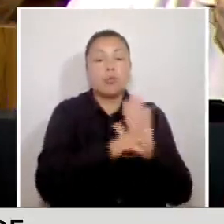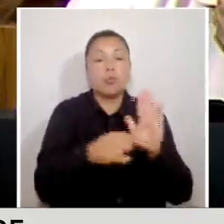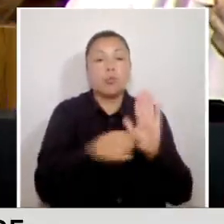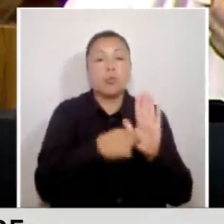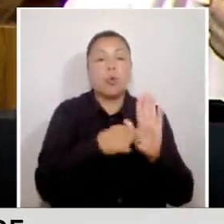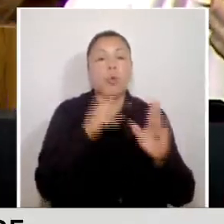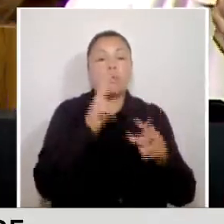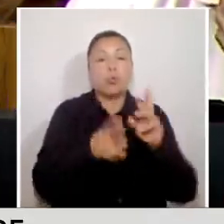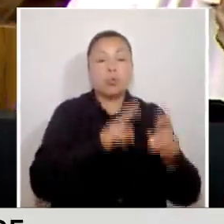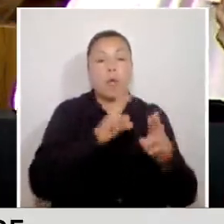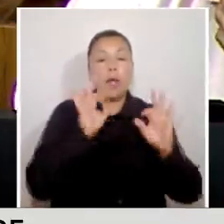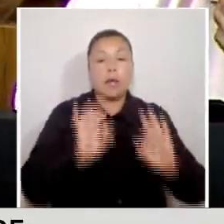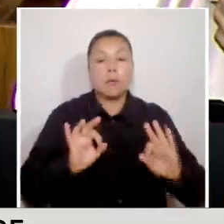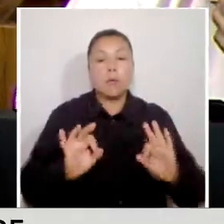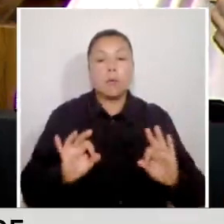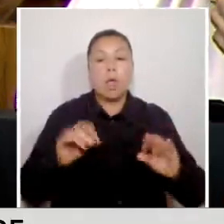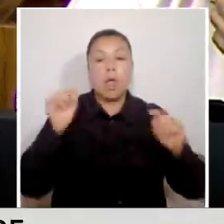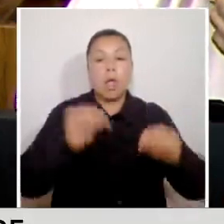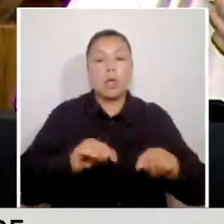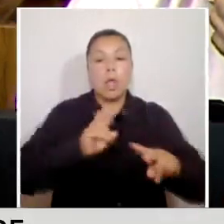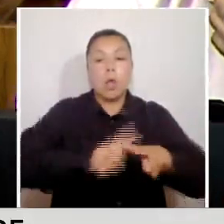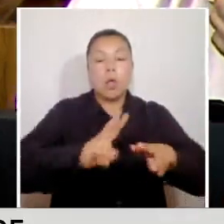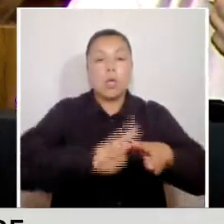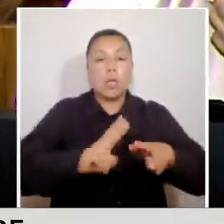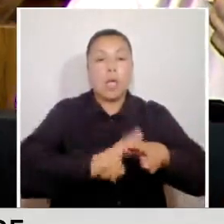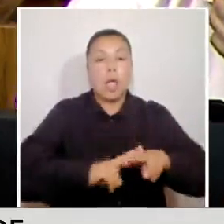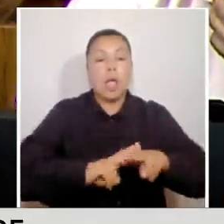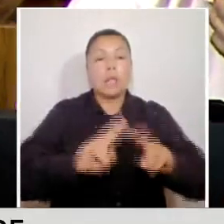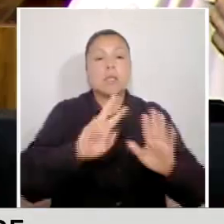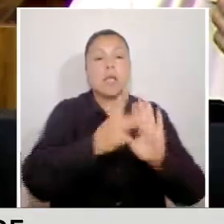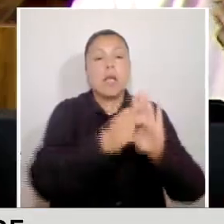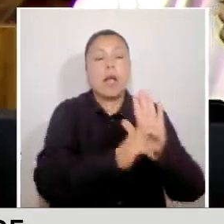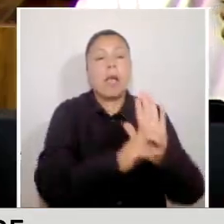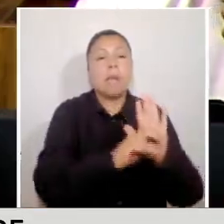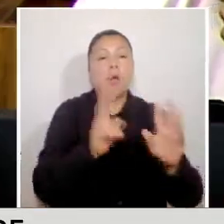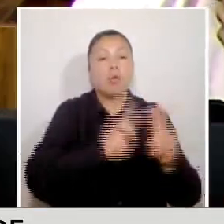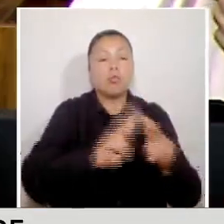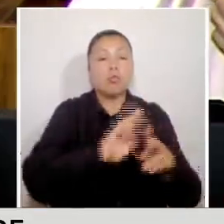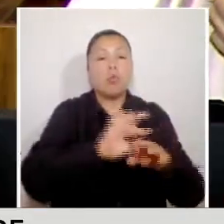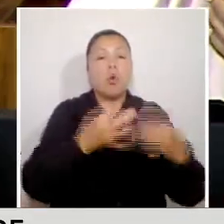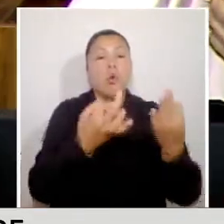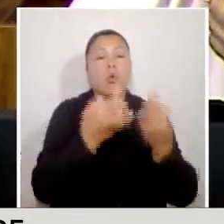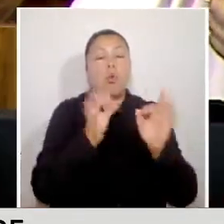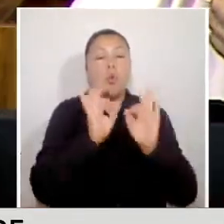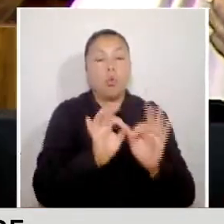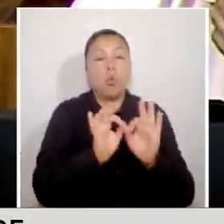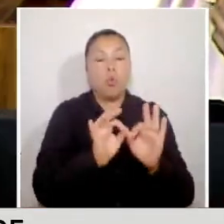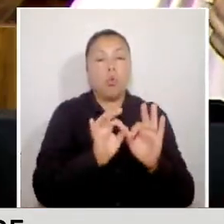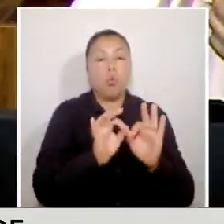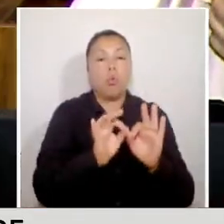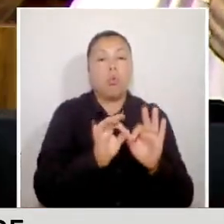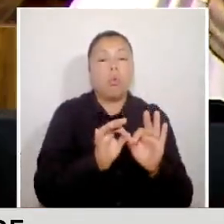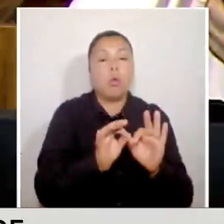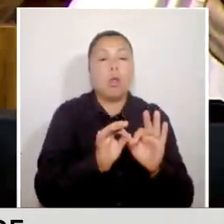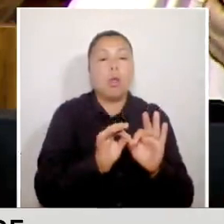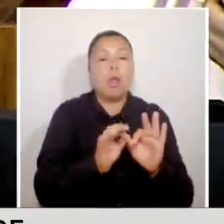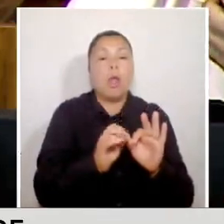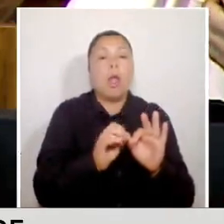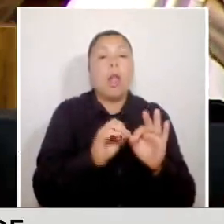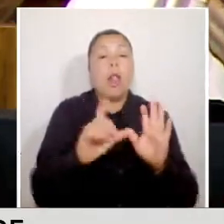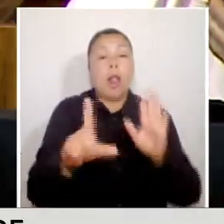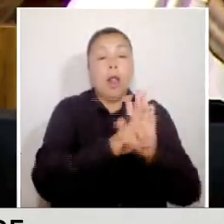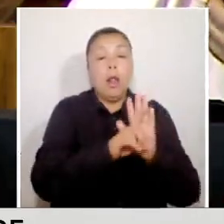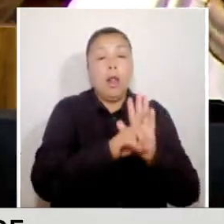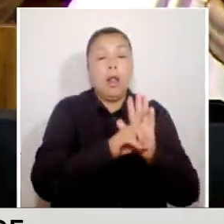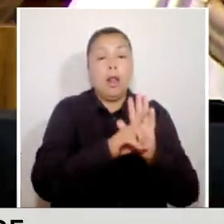específico aquí lo que se hace es modificar absolutamente en derecho penal sustantivo y adjetivo la ley de responsabilidad penal